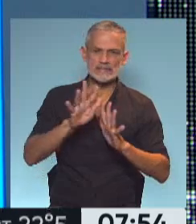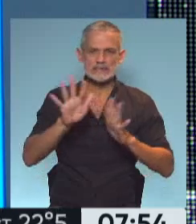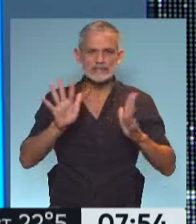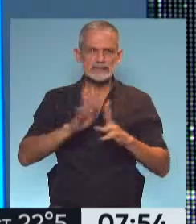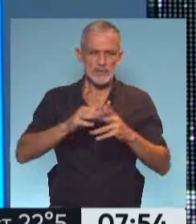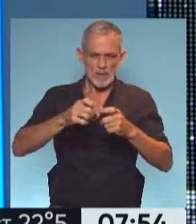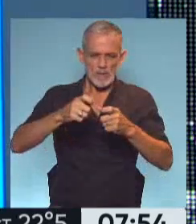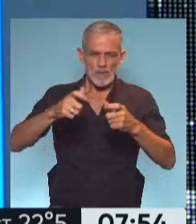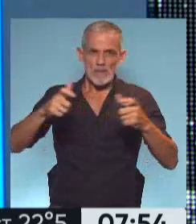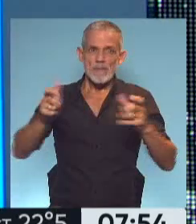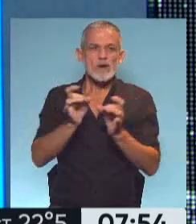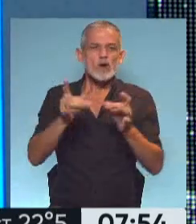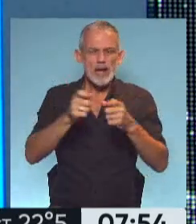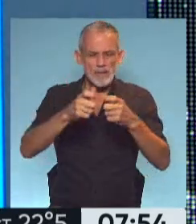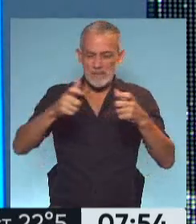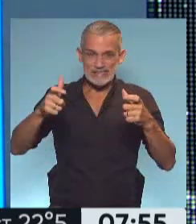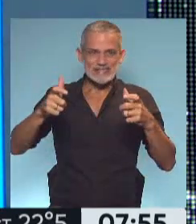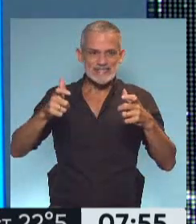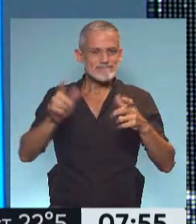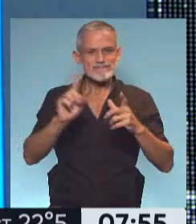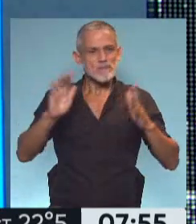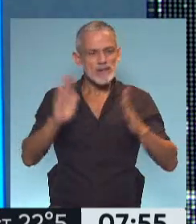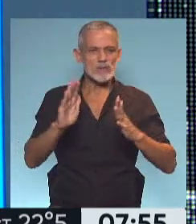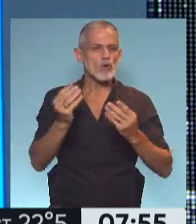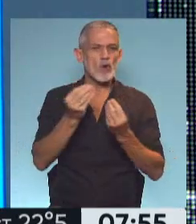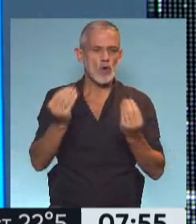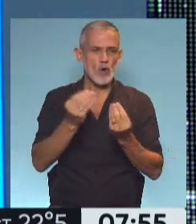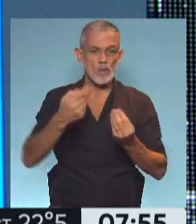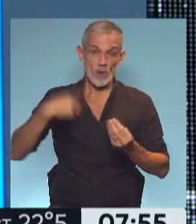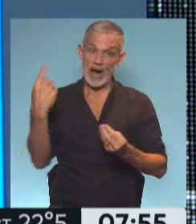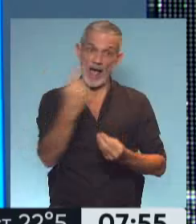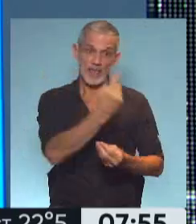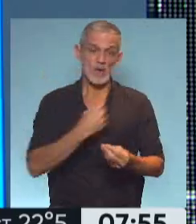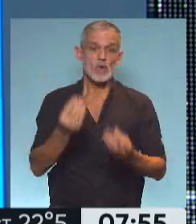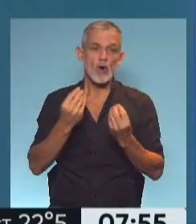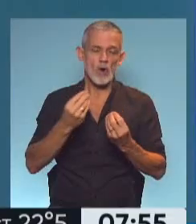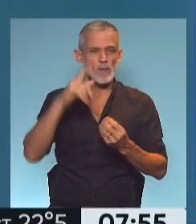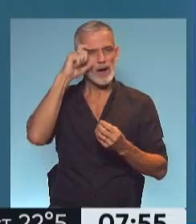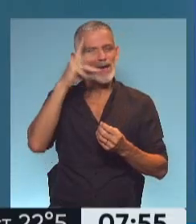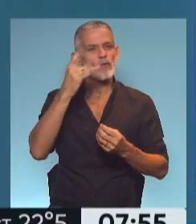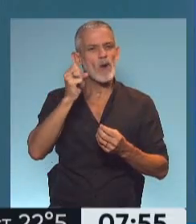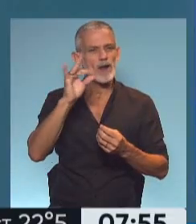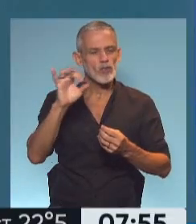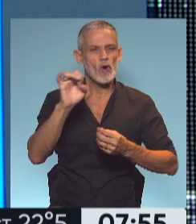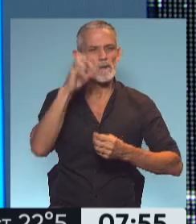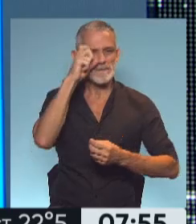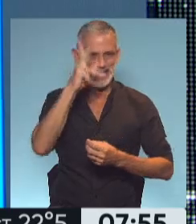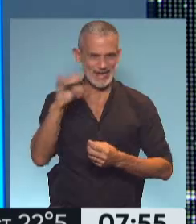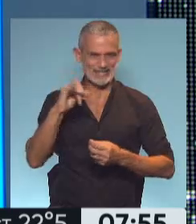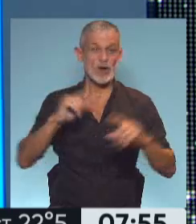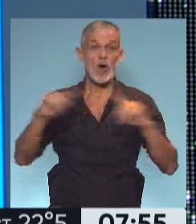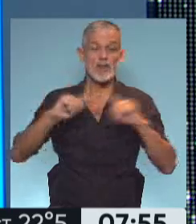sigan aumentando los contagios. ¿Qué podemos hacer cada uno de nosotros precisamente para evitar los contagios? Estamos con Eduardo Pérez, él es coordinador